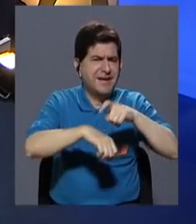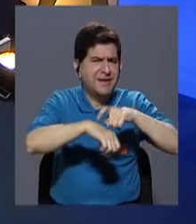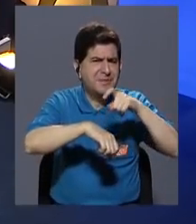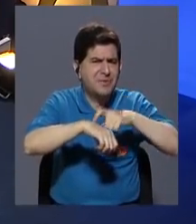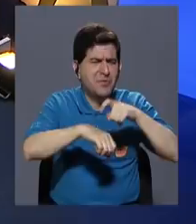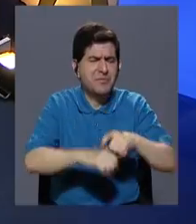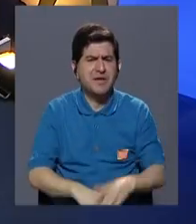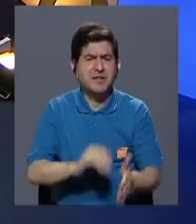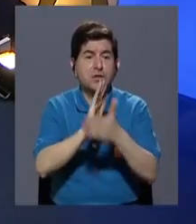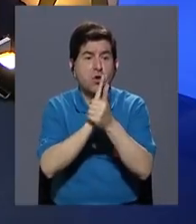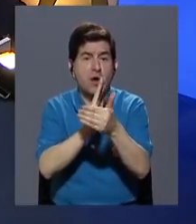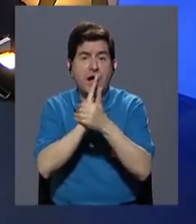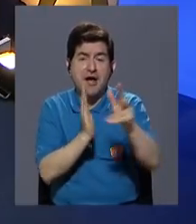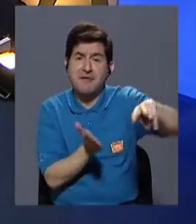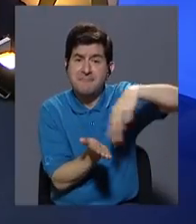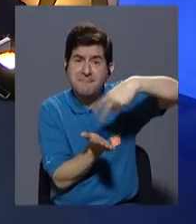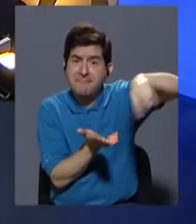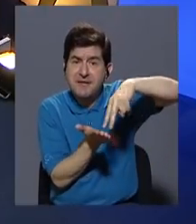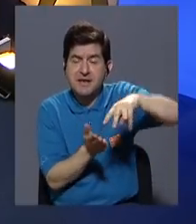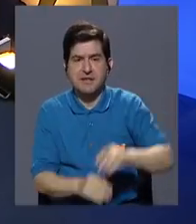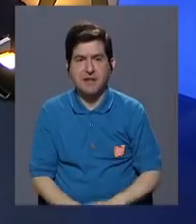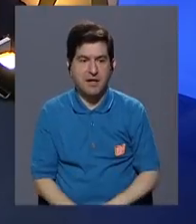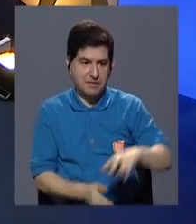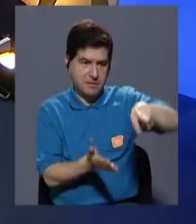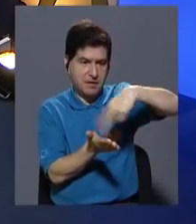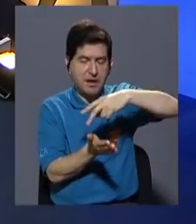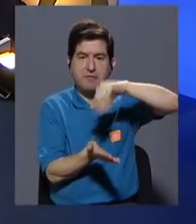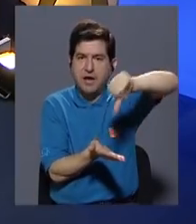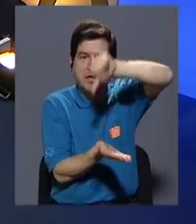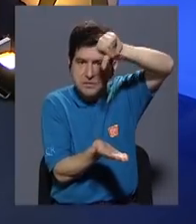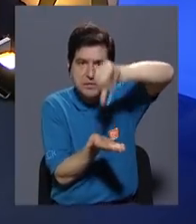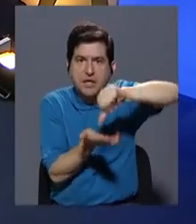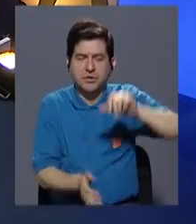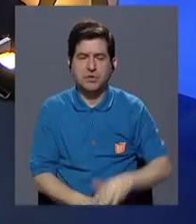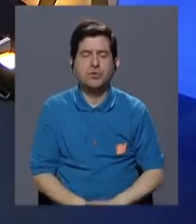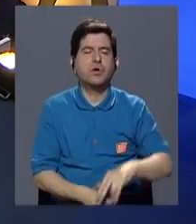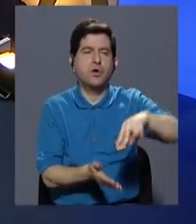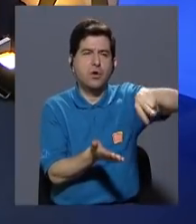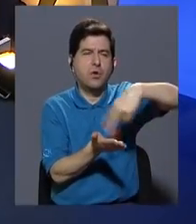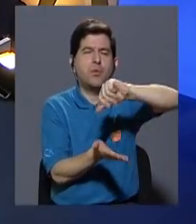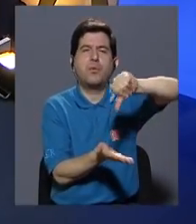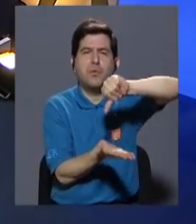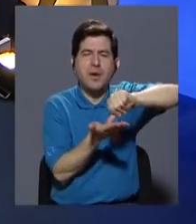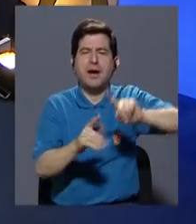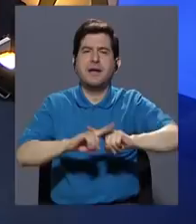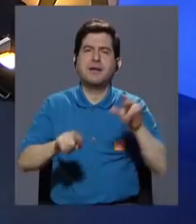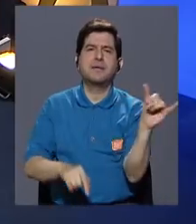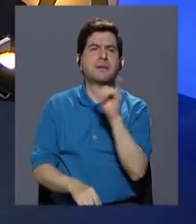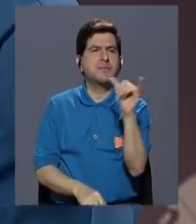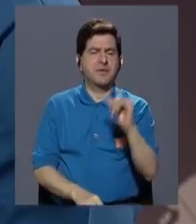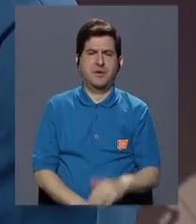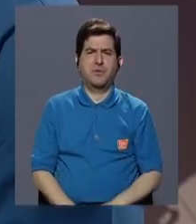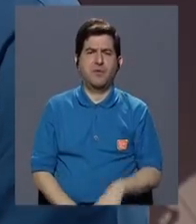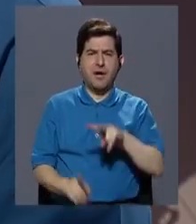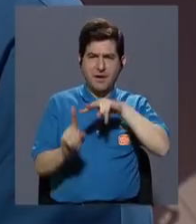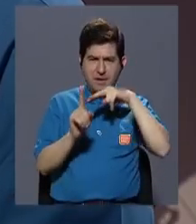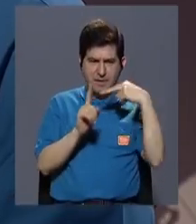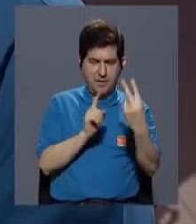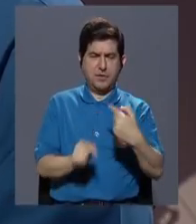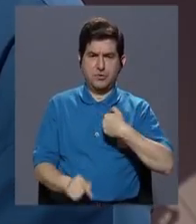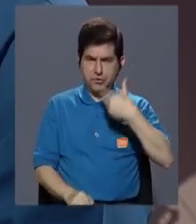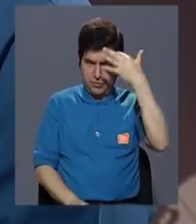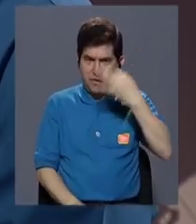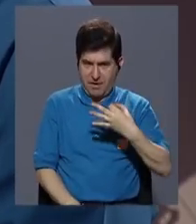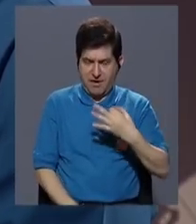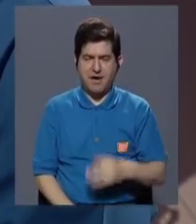pensaba las destrezas en el baile porque el baile es el centro el baile es el centro pero también hay una perspectiva de mi